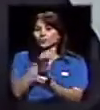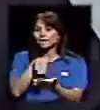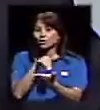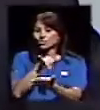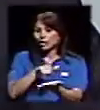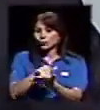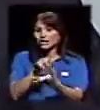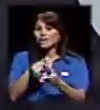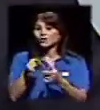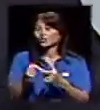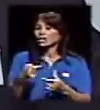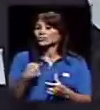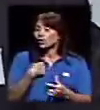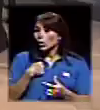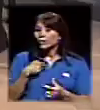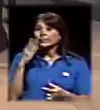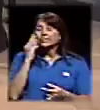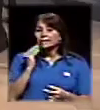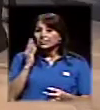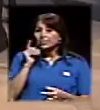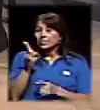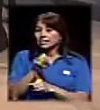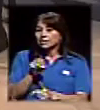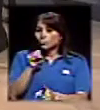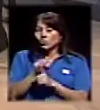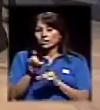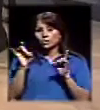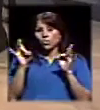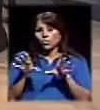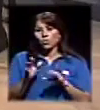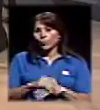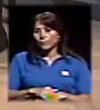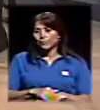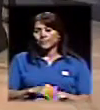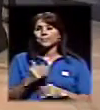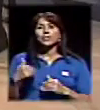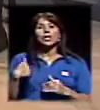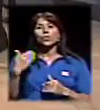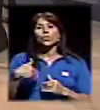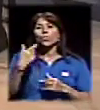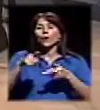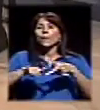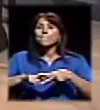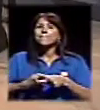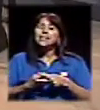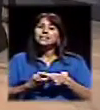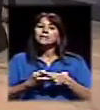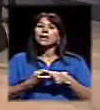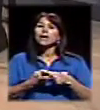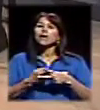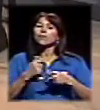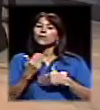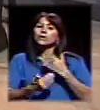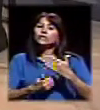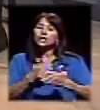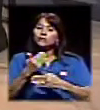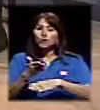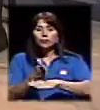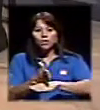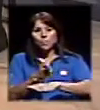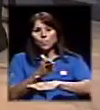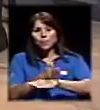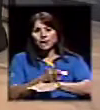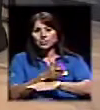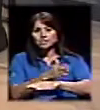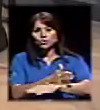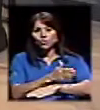viví de una manera dramática, ¿verdad? Y luego empieza un proceso de recuperación que se hace al